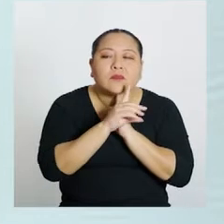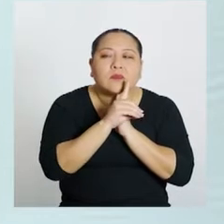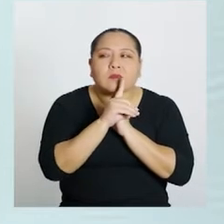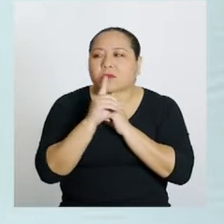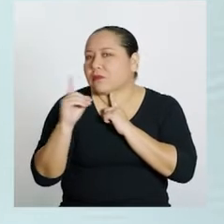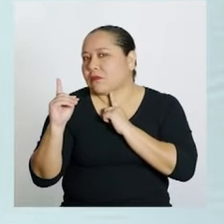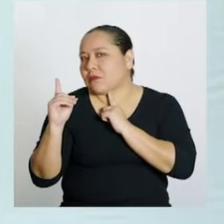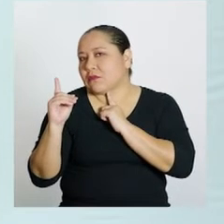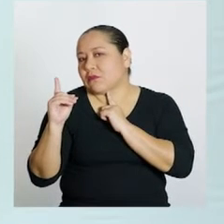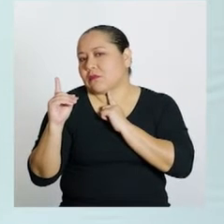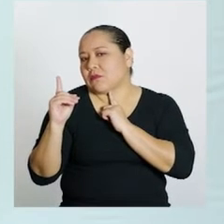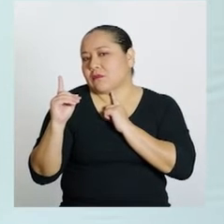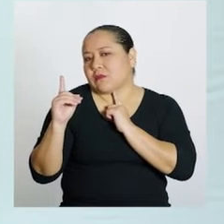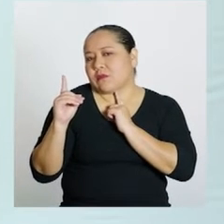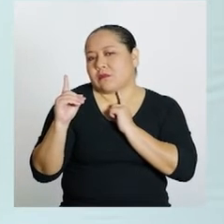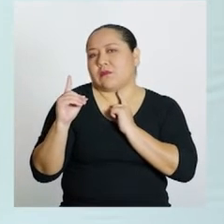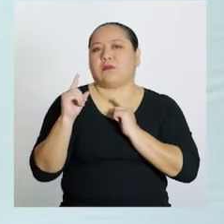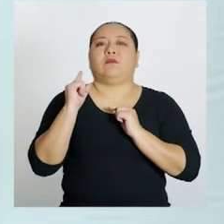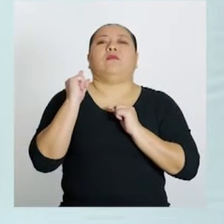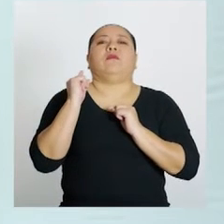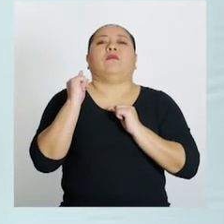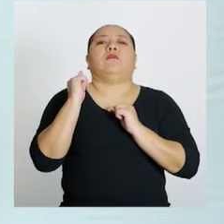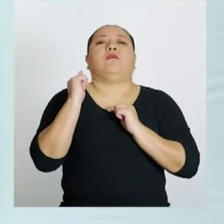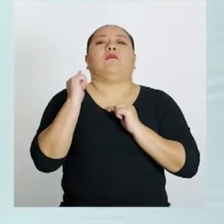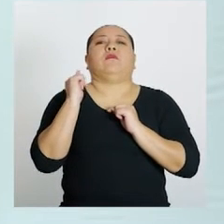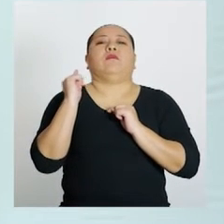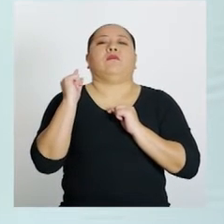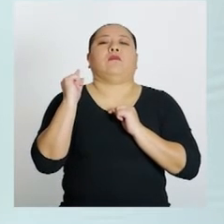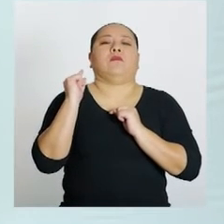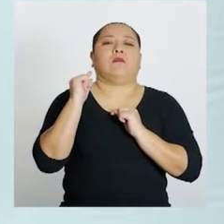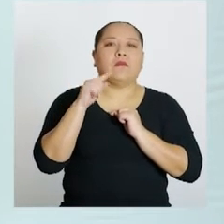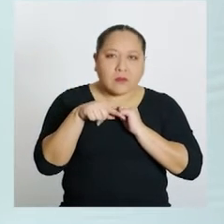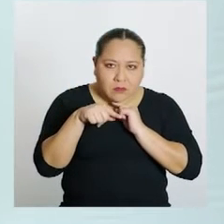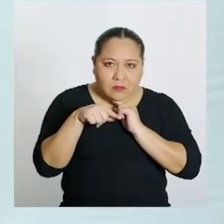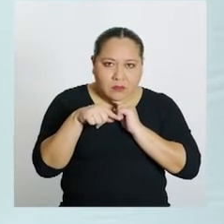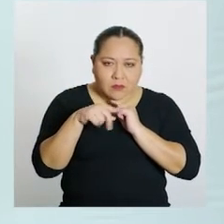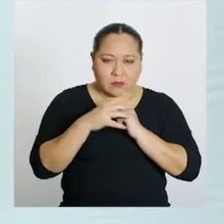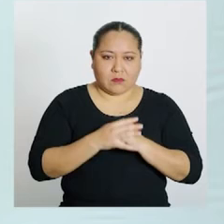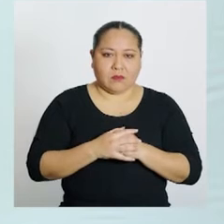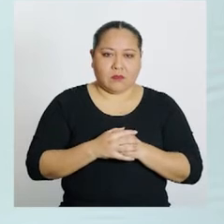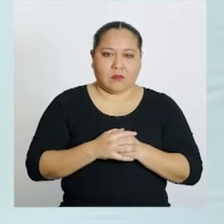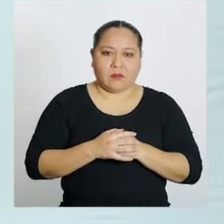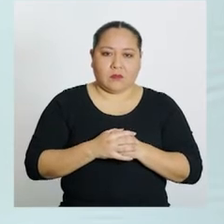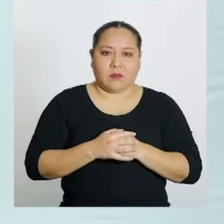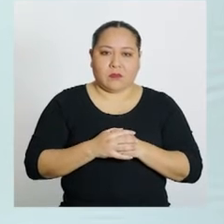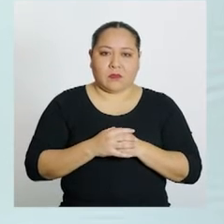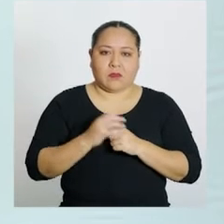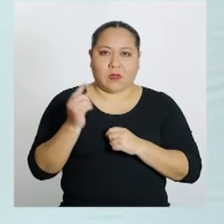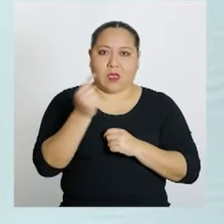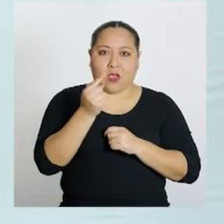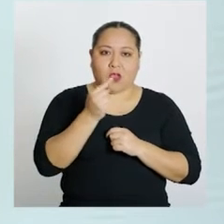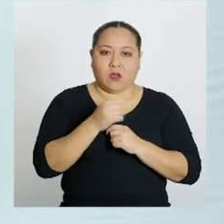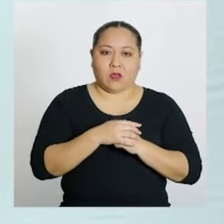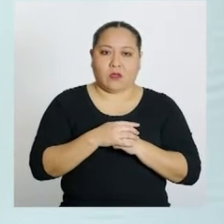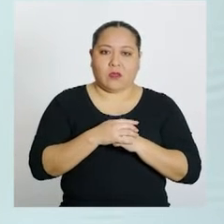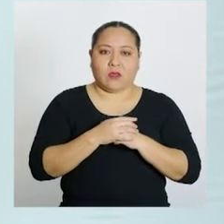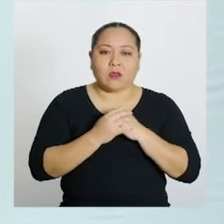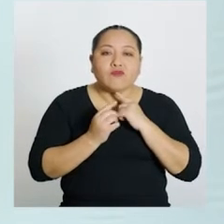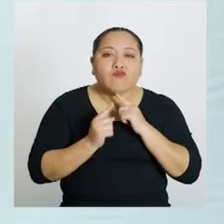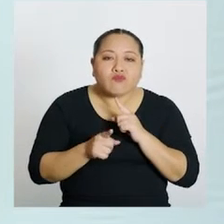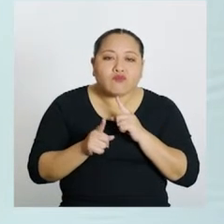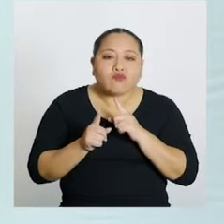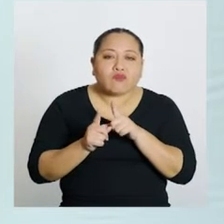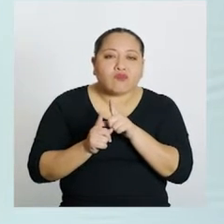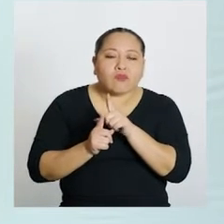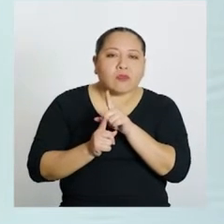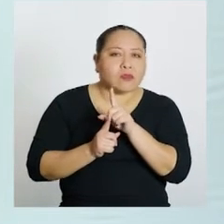el costado. Vamos hacia atrás y vuelve al centro. Vamos a probar hacia el otro lado.